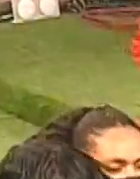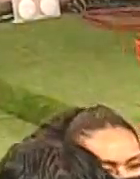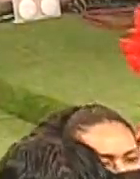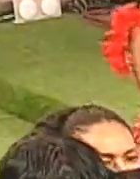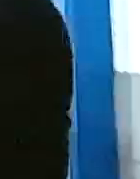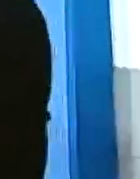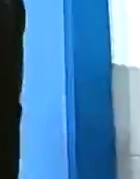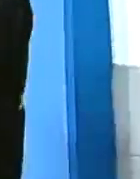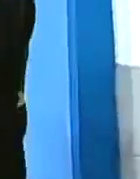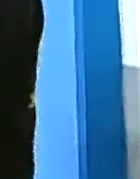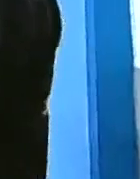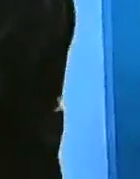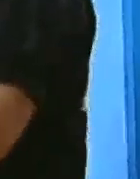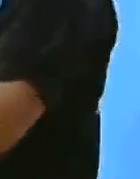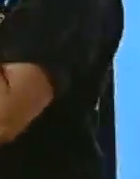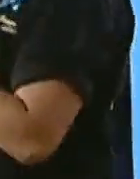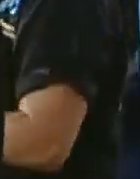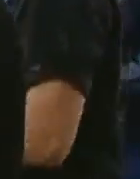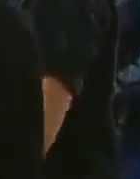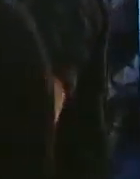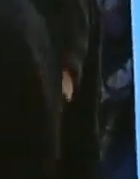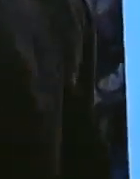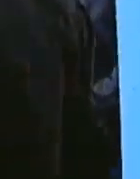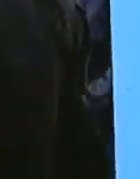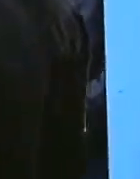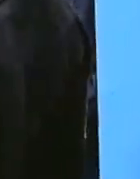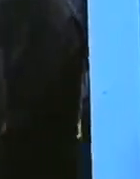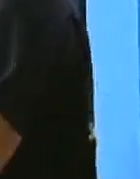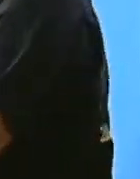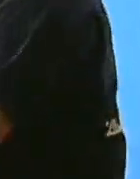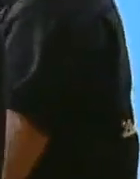gracias por todo ese gran equipo de la gobernación,